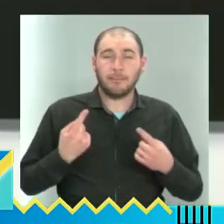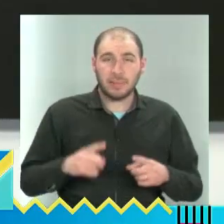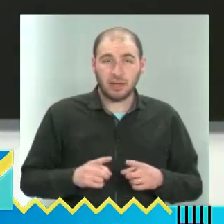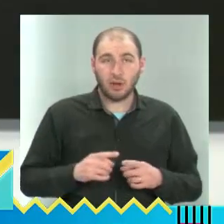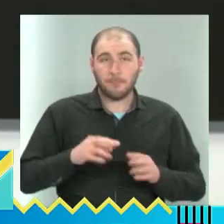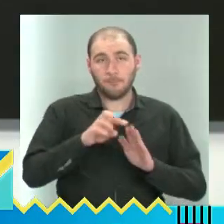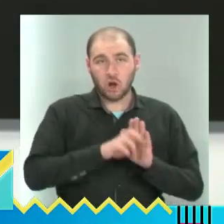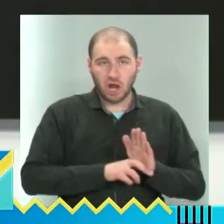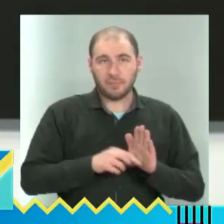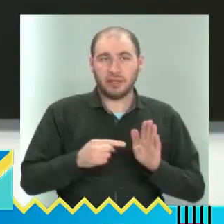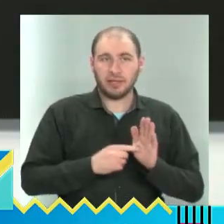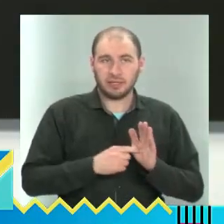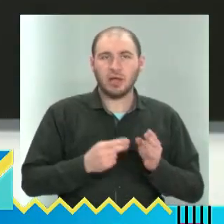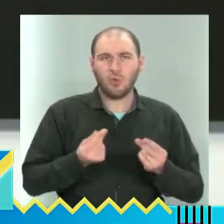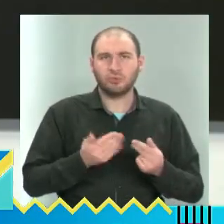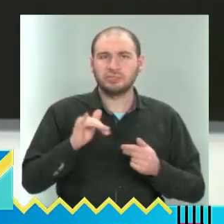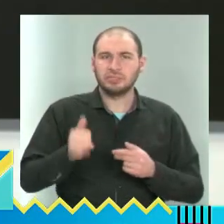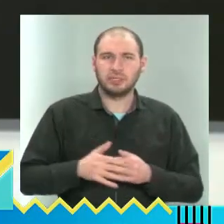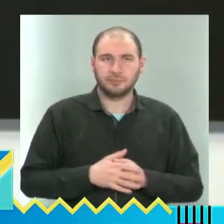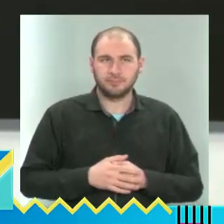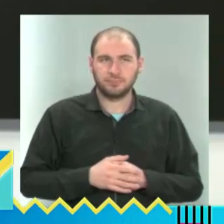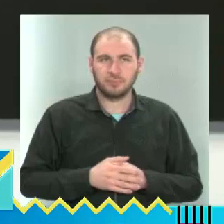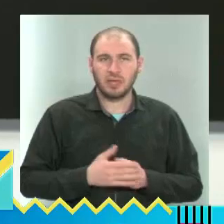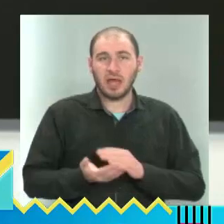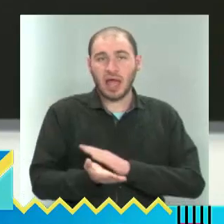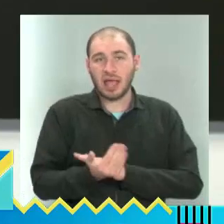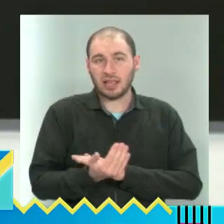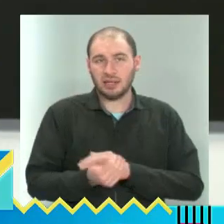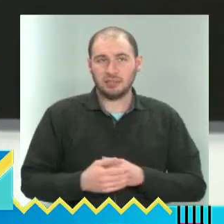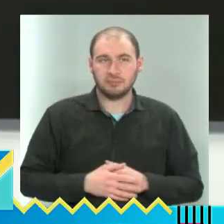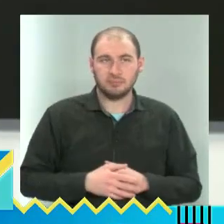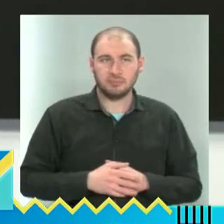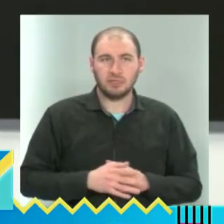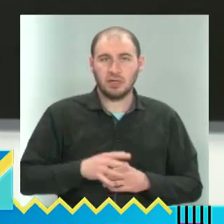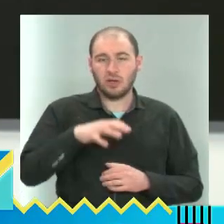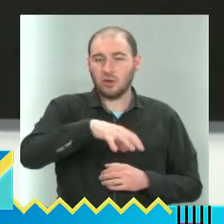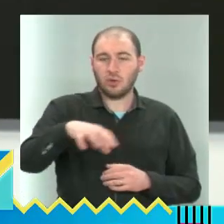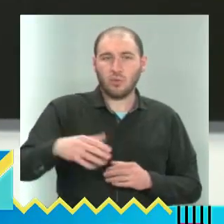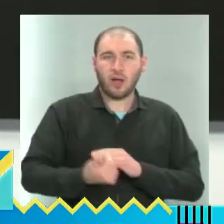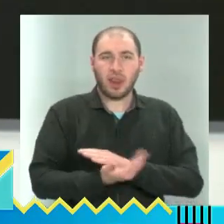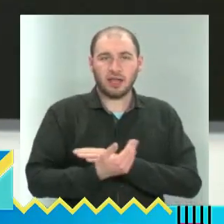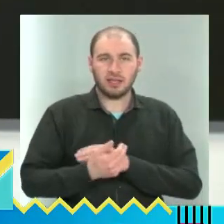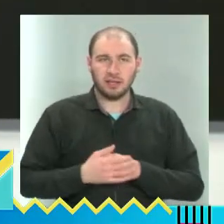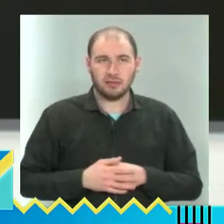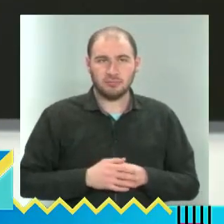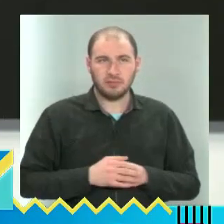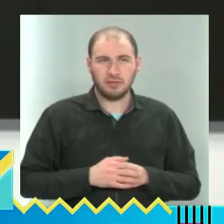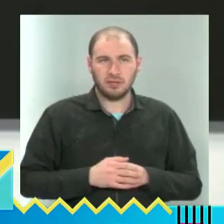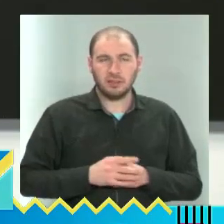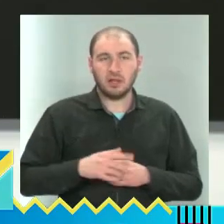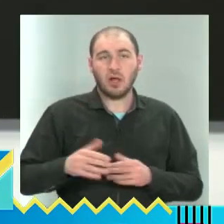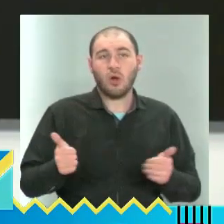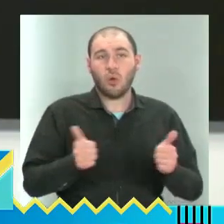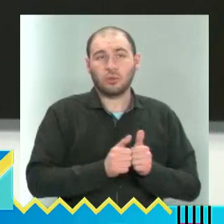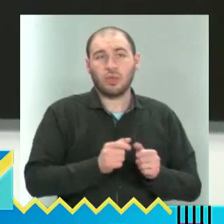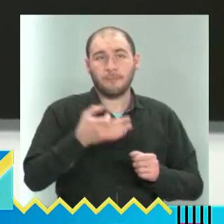del programa sí se utilizan alquileres de lugares, y estamos tanto con el